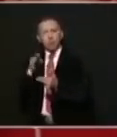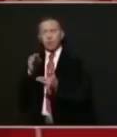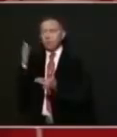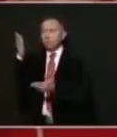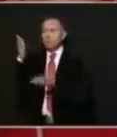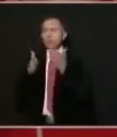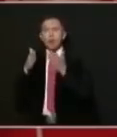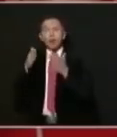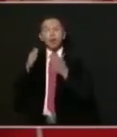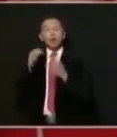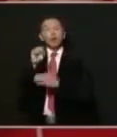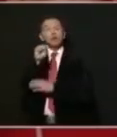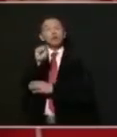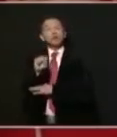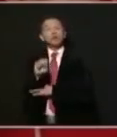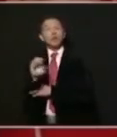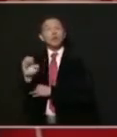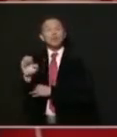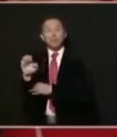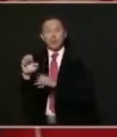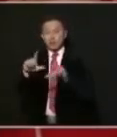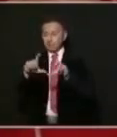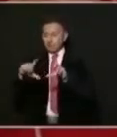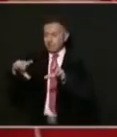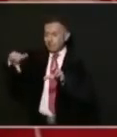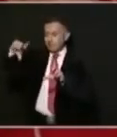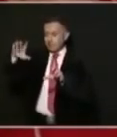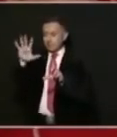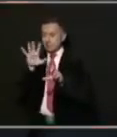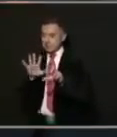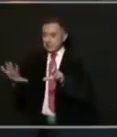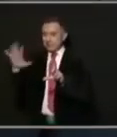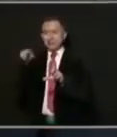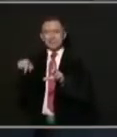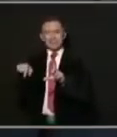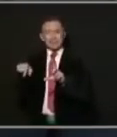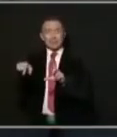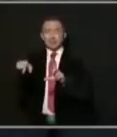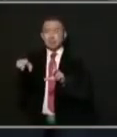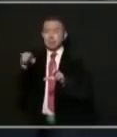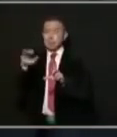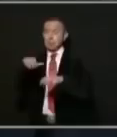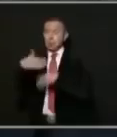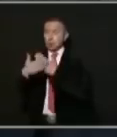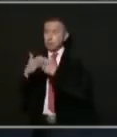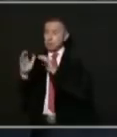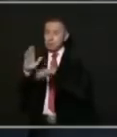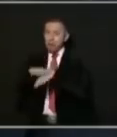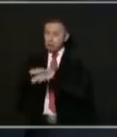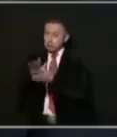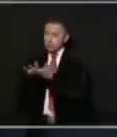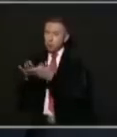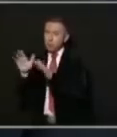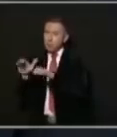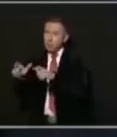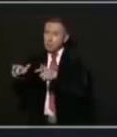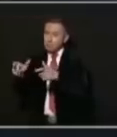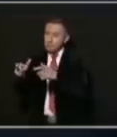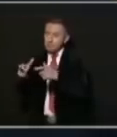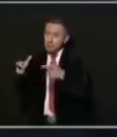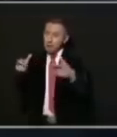el sureste, que es una de las regiones más abandonadas de México.